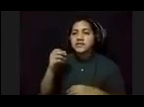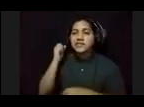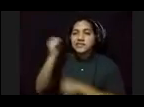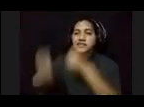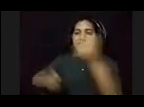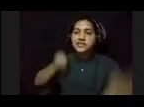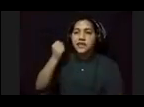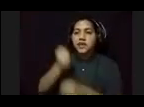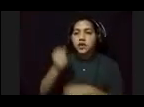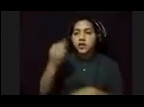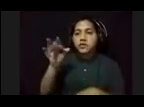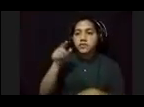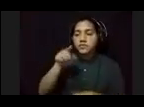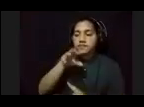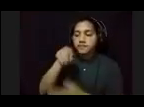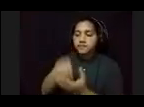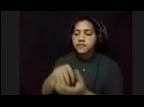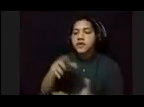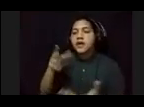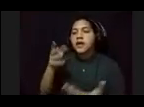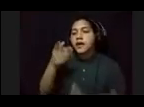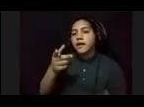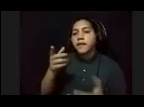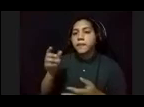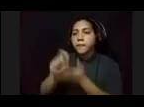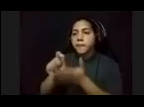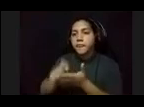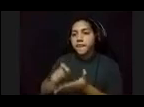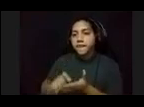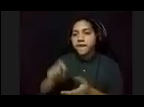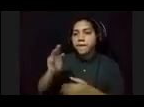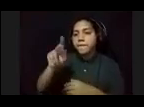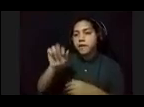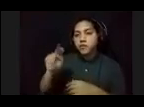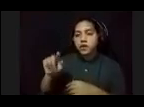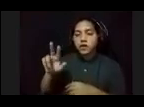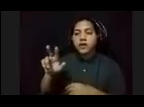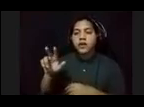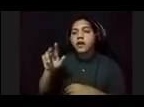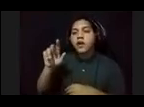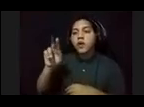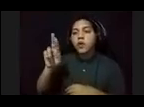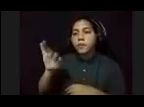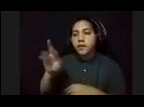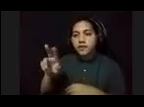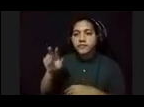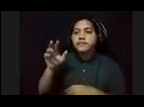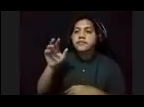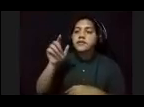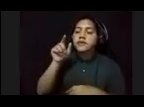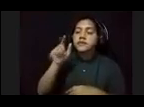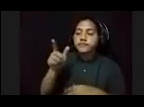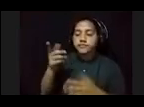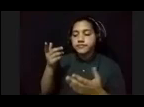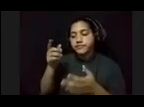la obra de Manuel Ubeda y Delgado en su estudio histórico, geográfico y estadístico, donde el autor describe